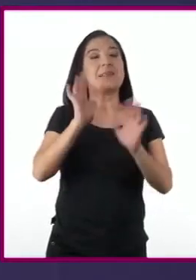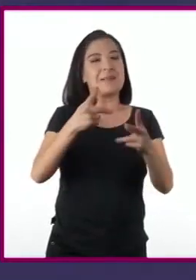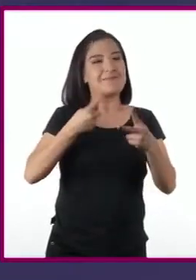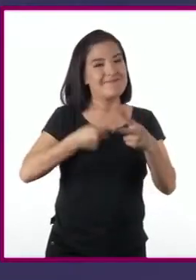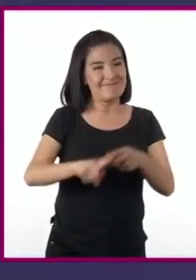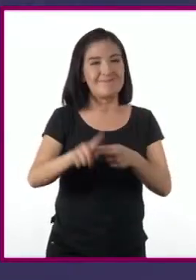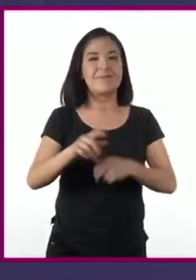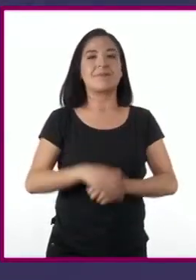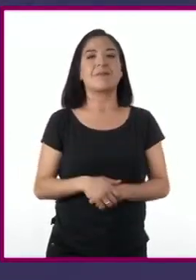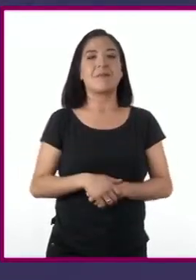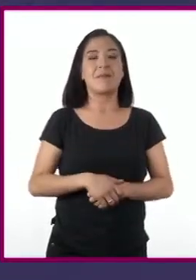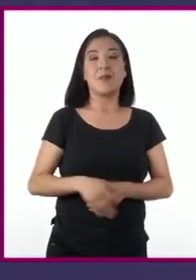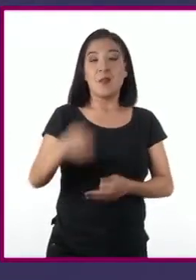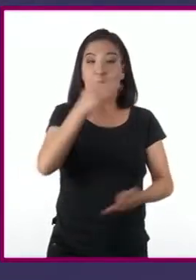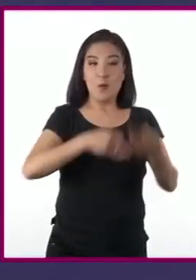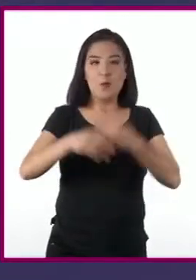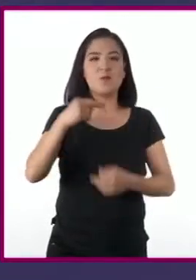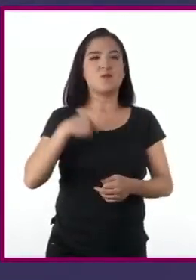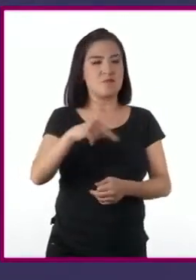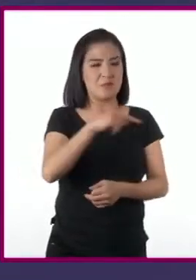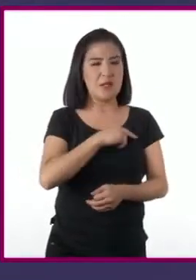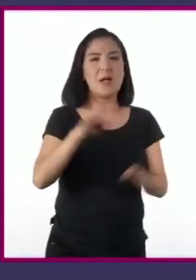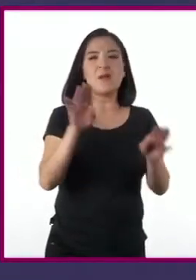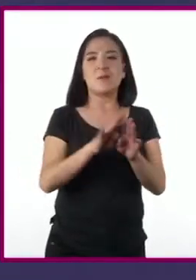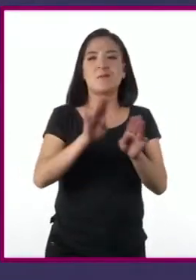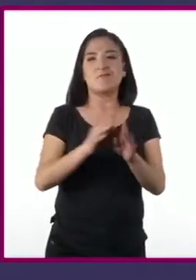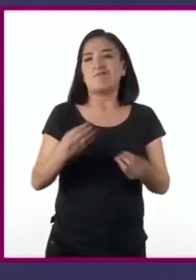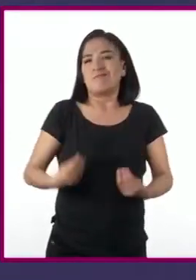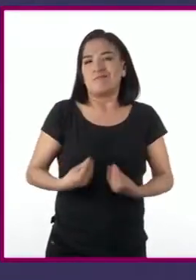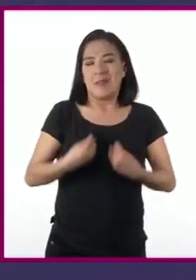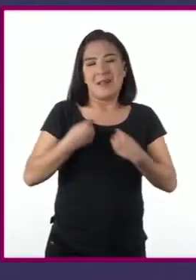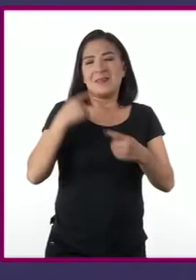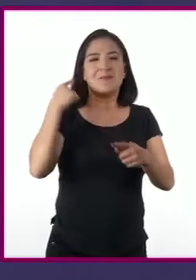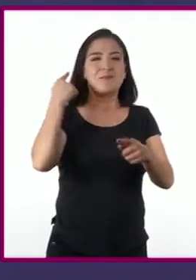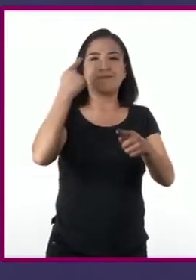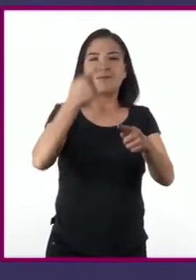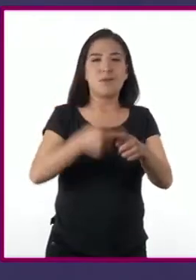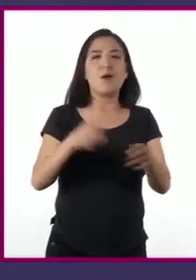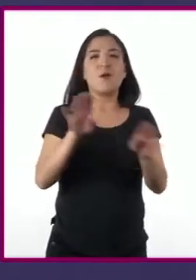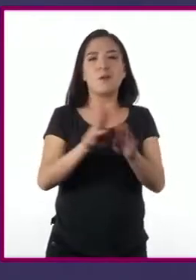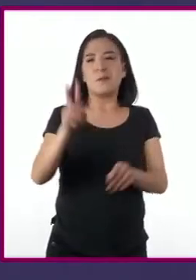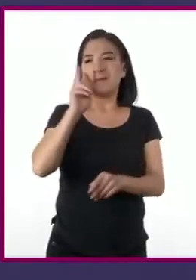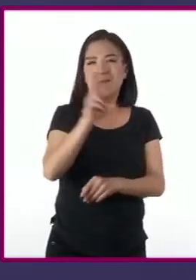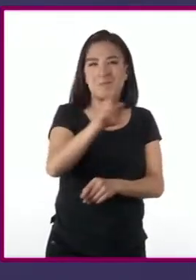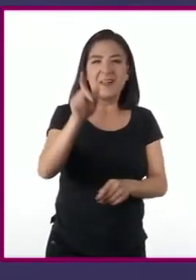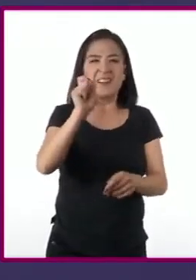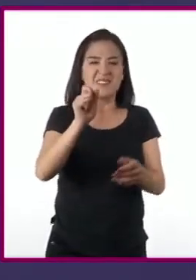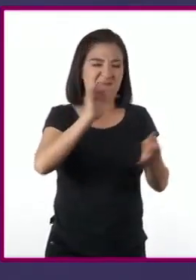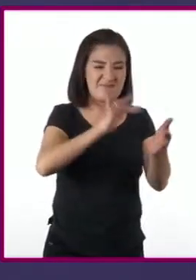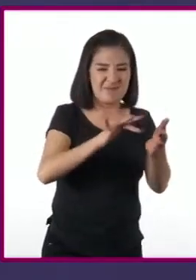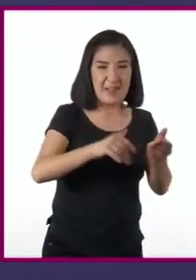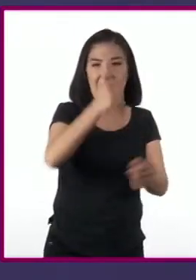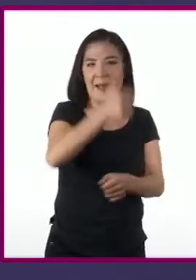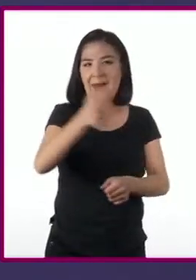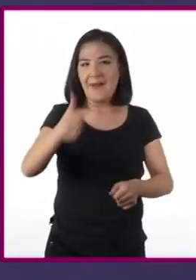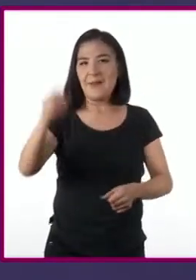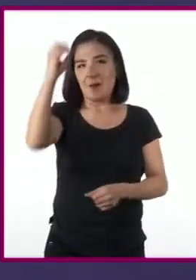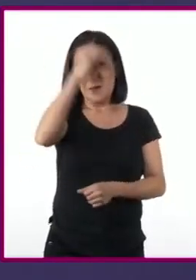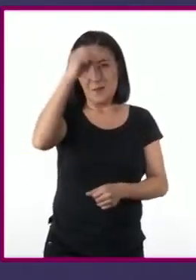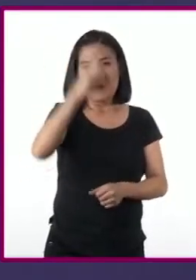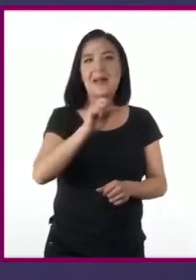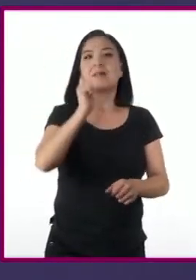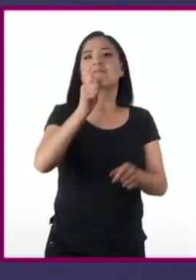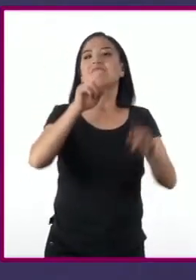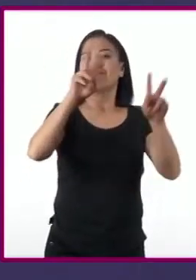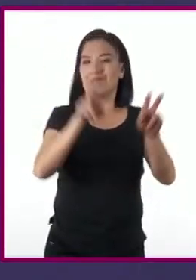¡iniciamos! Todos nosotros en algún momento de nuestras vidas hemos escuchado o leído varios puntos de vista acerca de un mismo